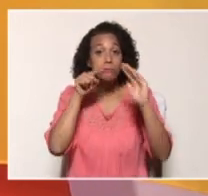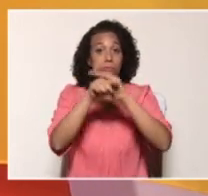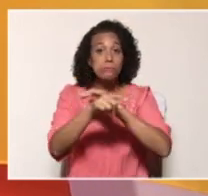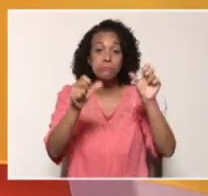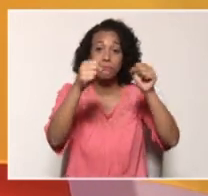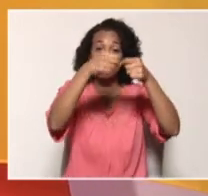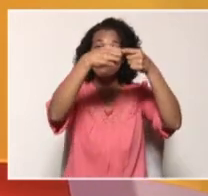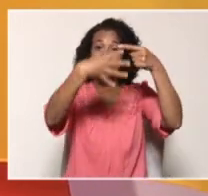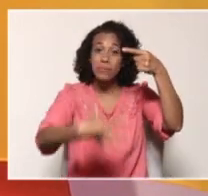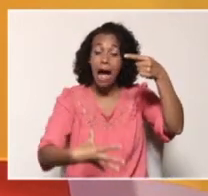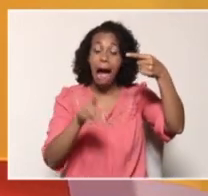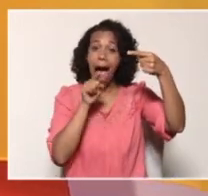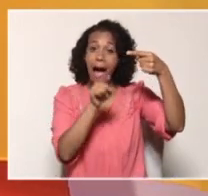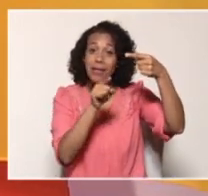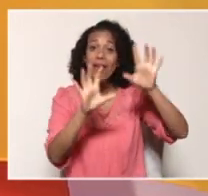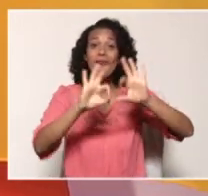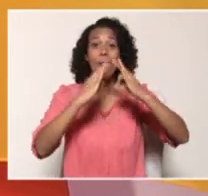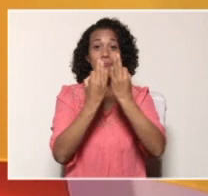ingresar en